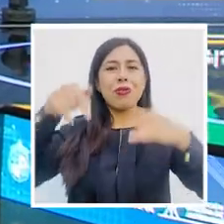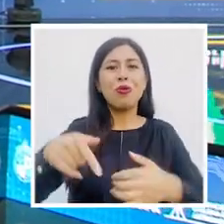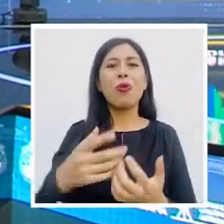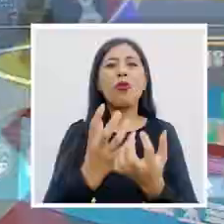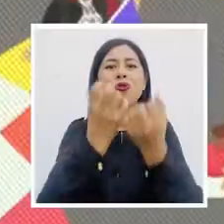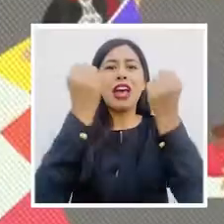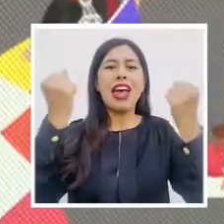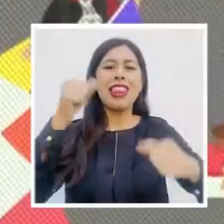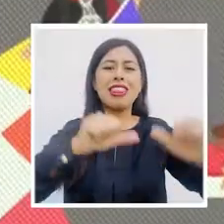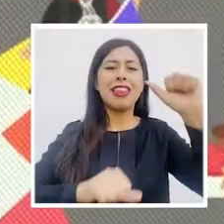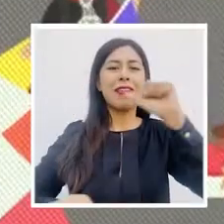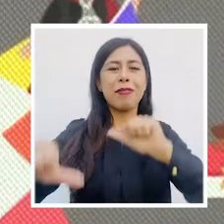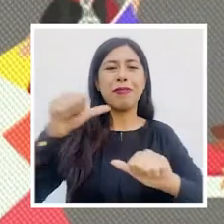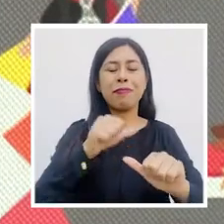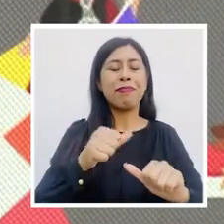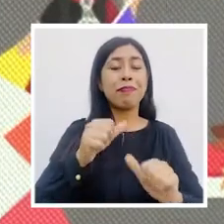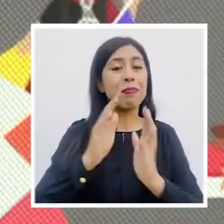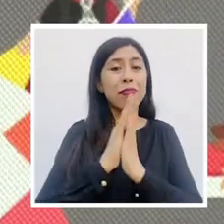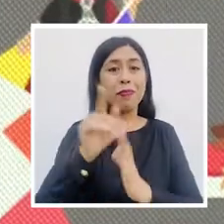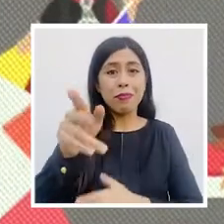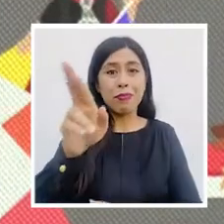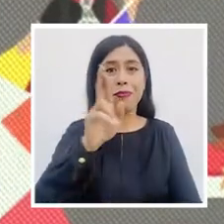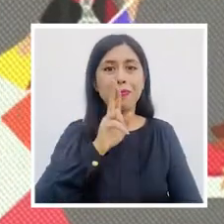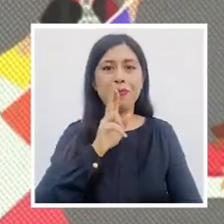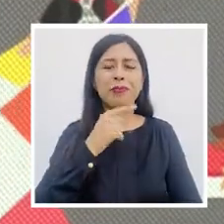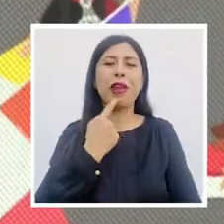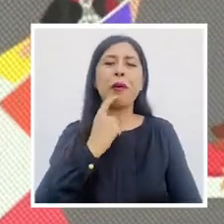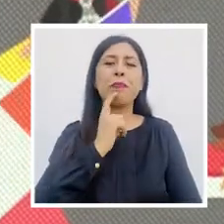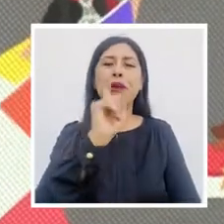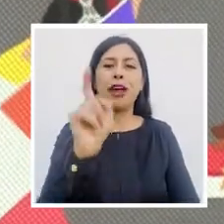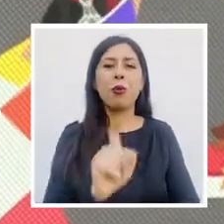las Ciencias. A ver si Mario nos puede responder algunas preguntas.